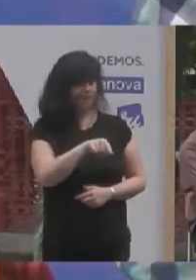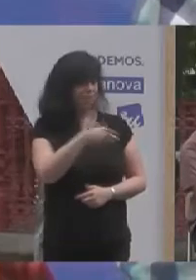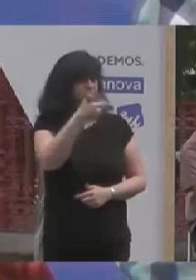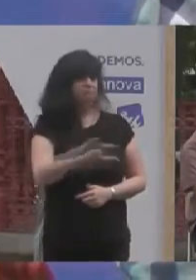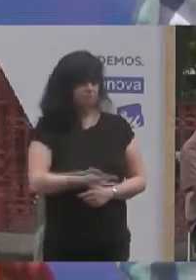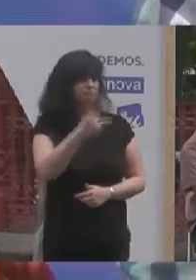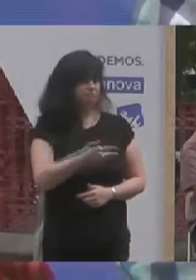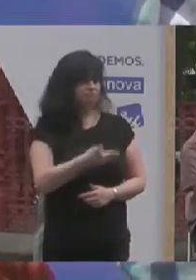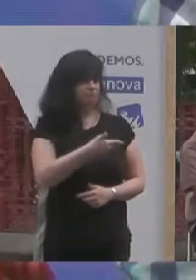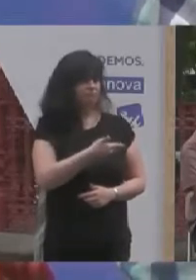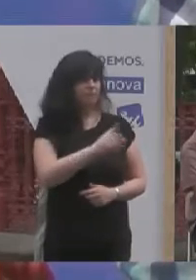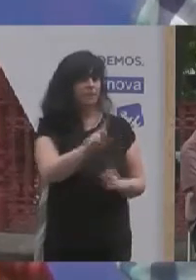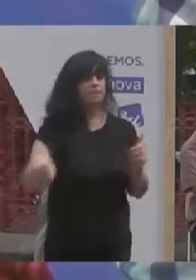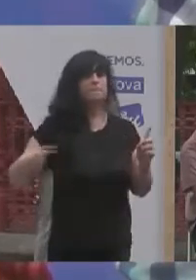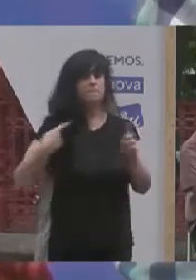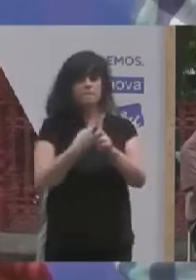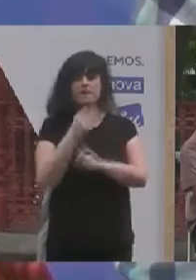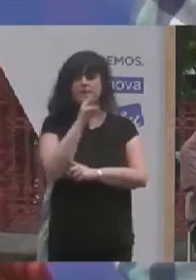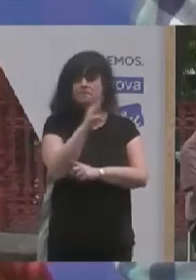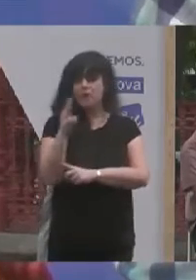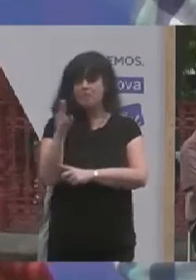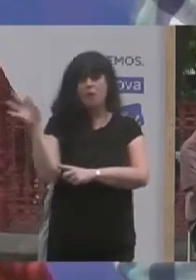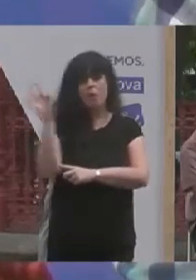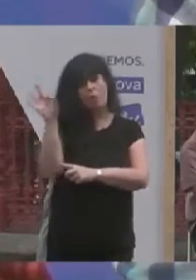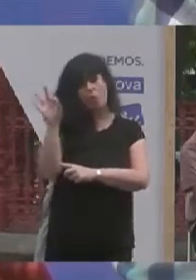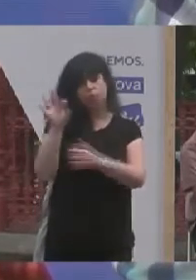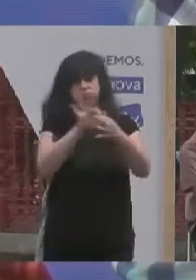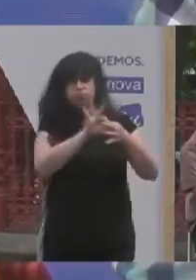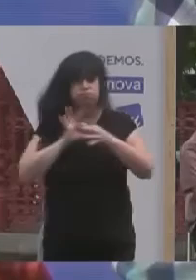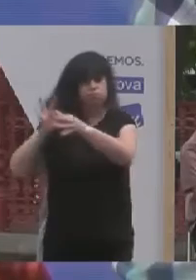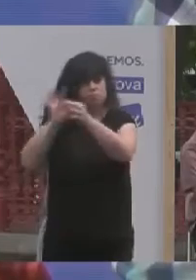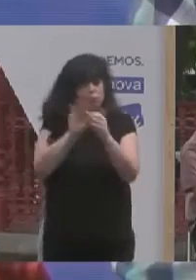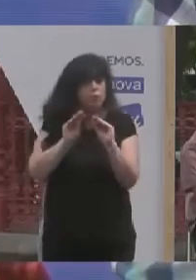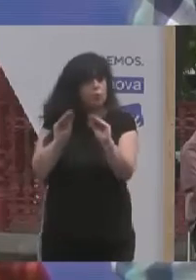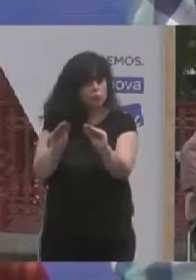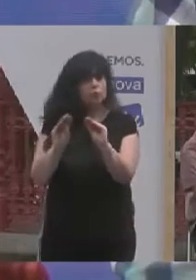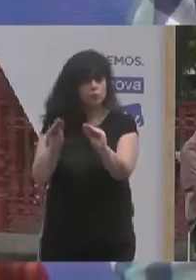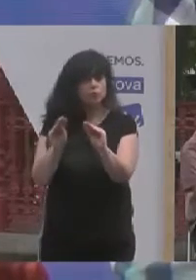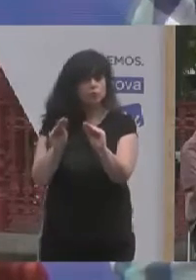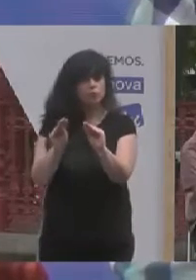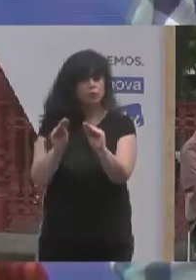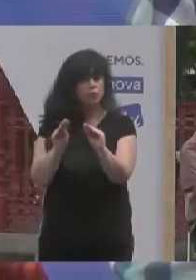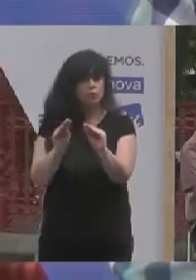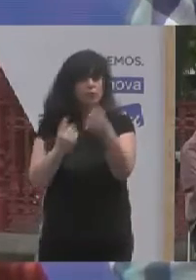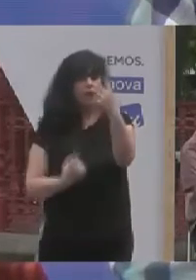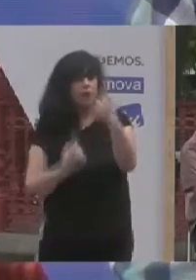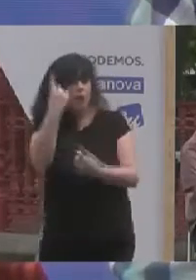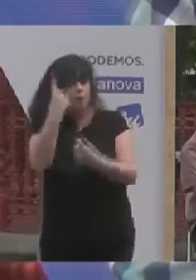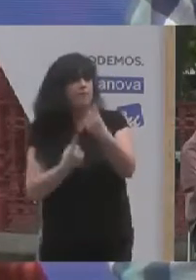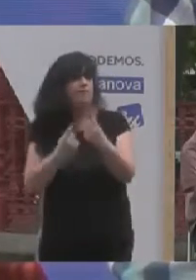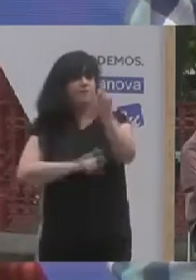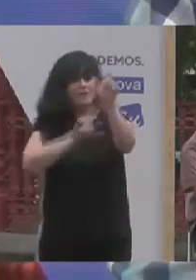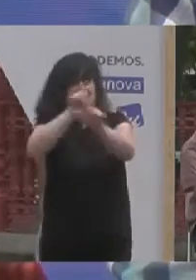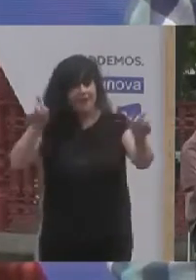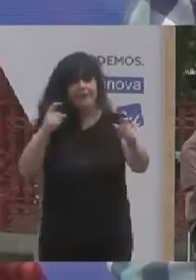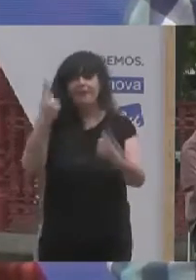calado, o PP e os socios que poida topar a ocasión, nunhas serán Ciudadanos, noutros o